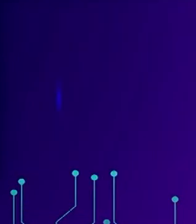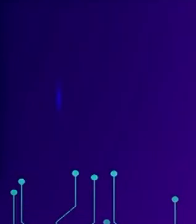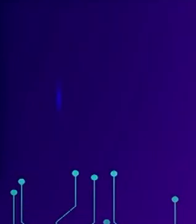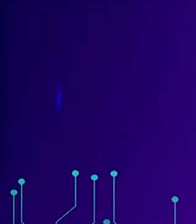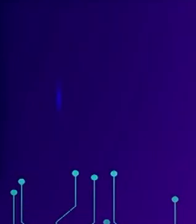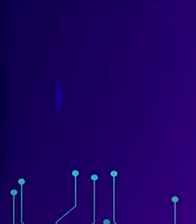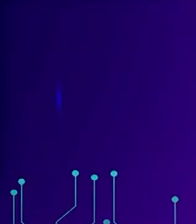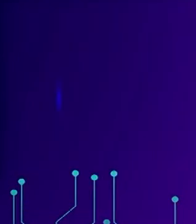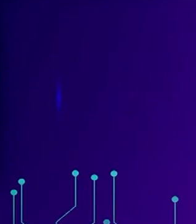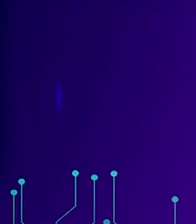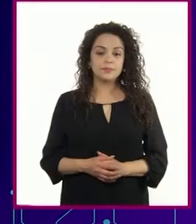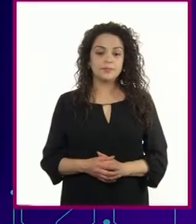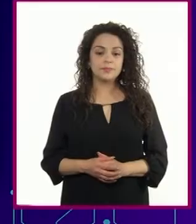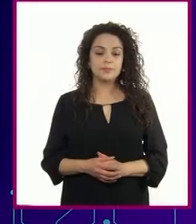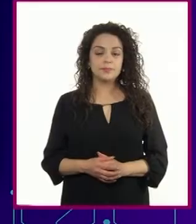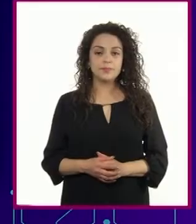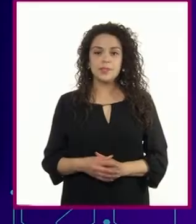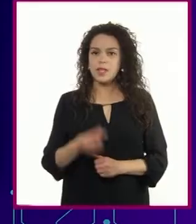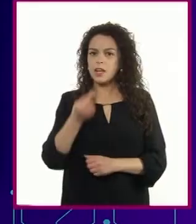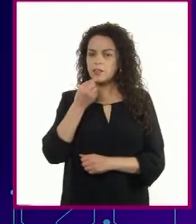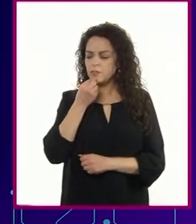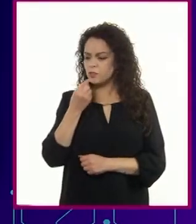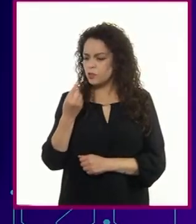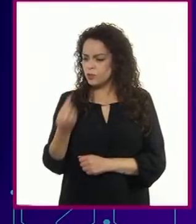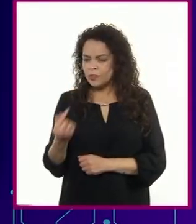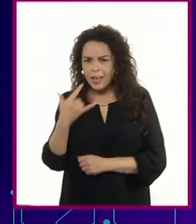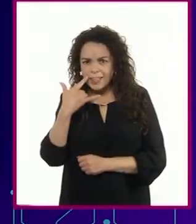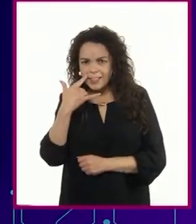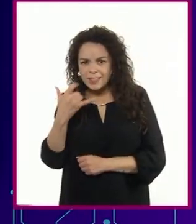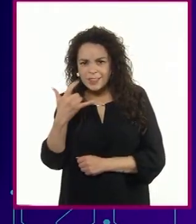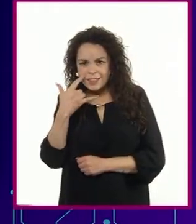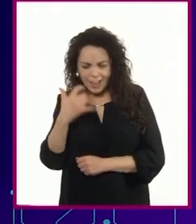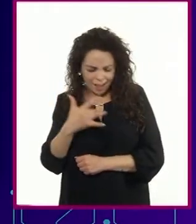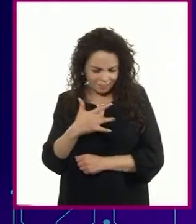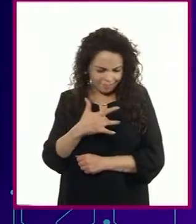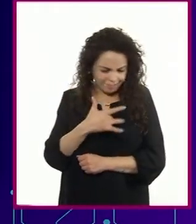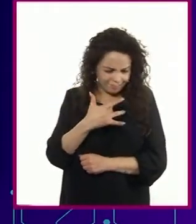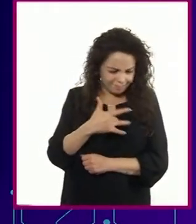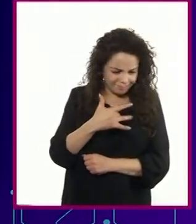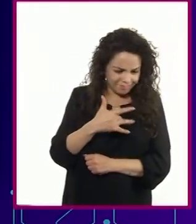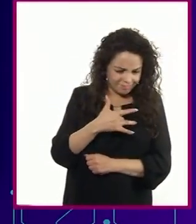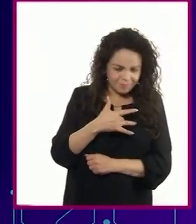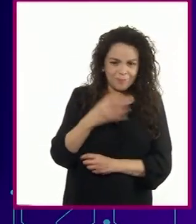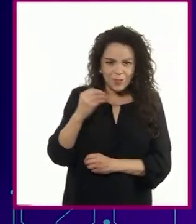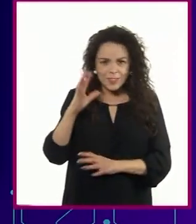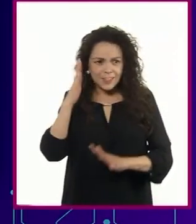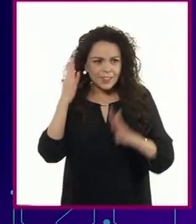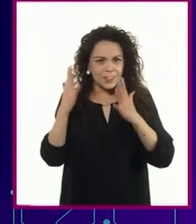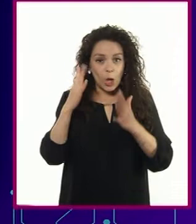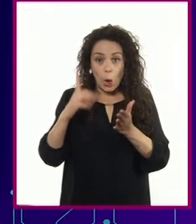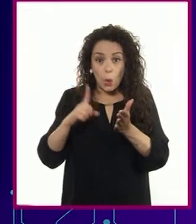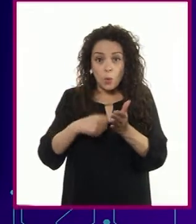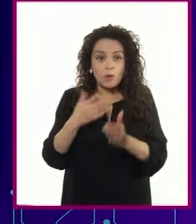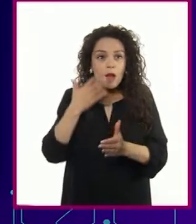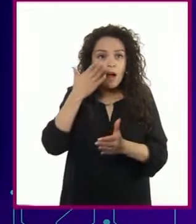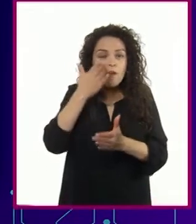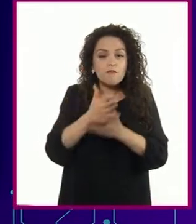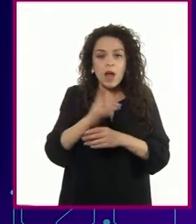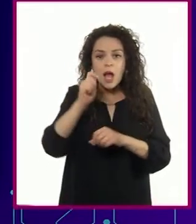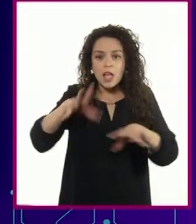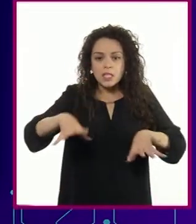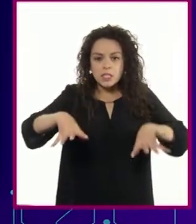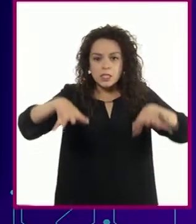Había una vez una niña muy curiosa, sensible e inquieta que fue al circo y se quedó maravillada al ver la actuación